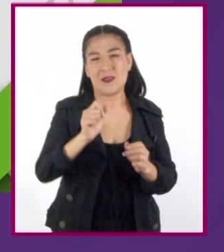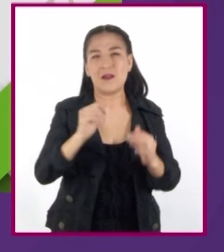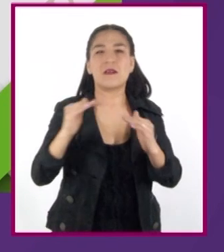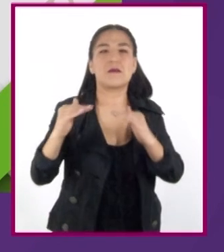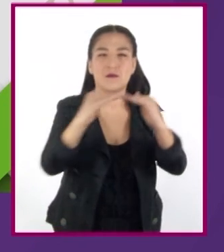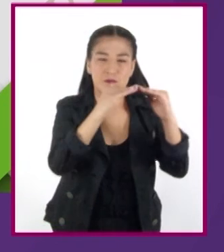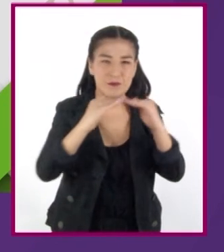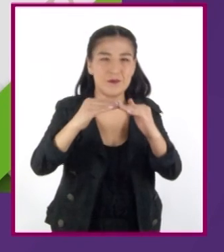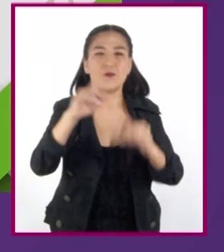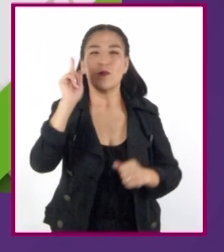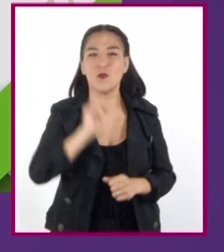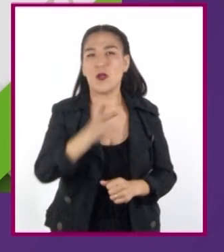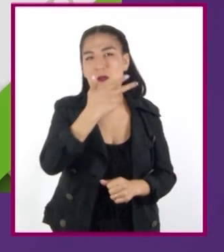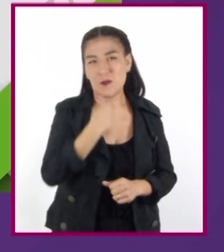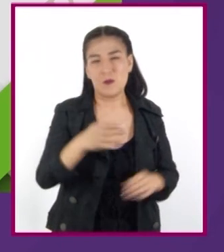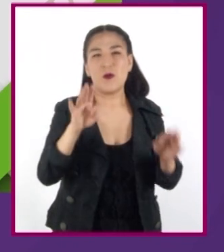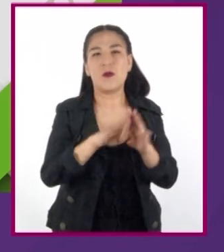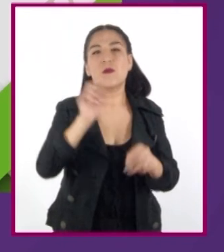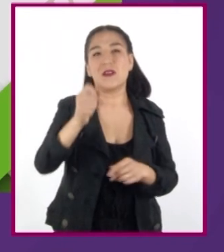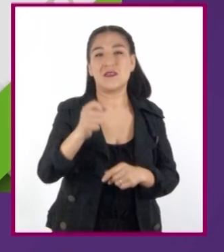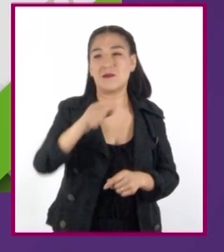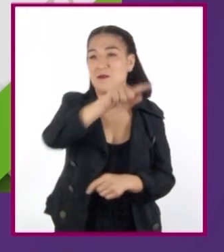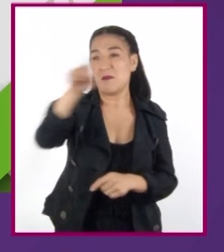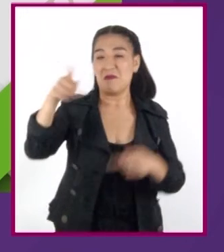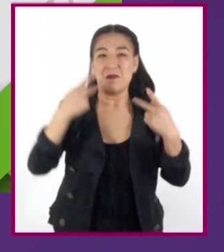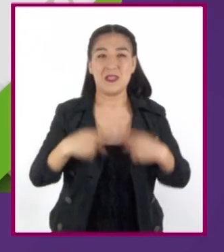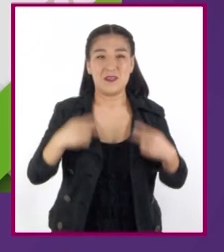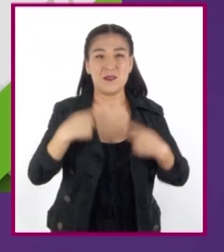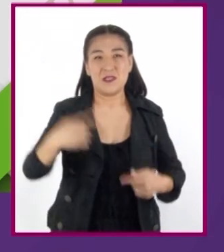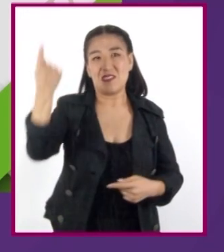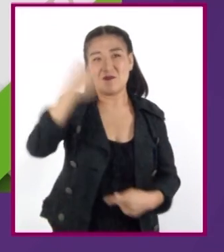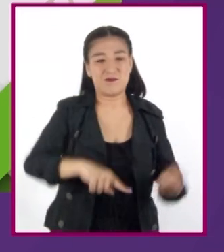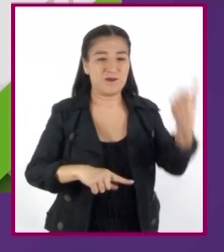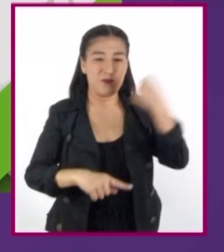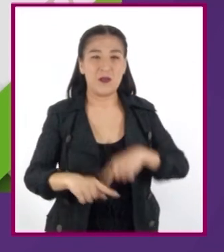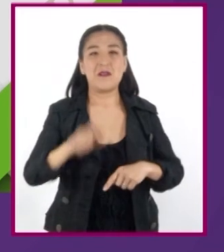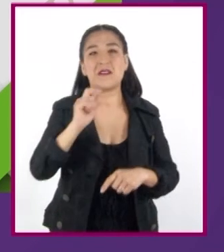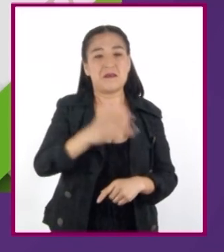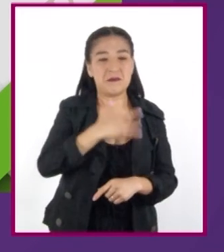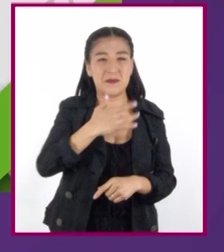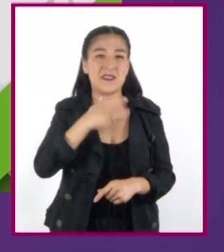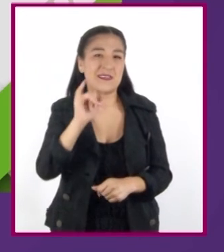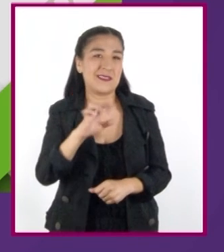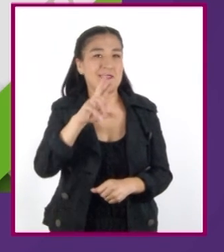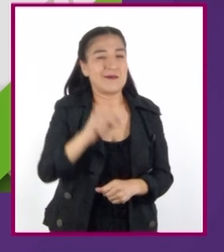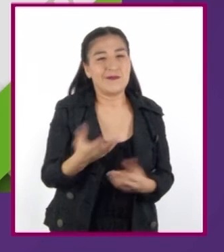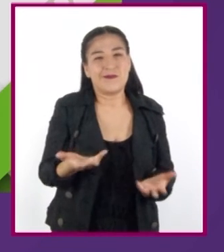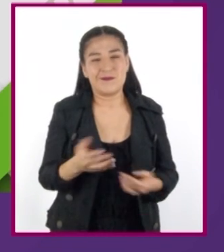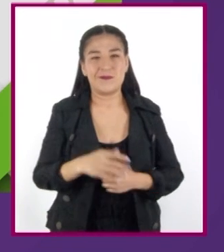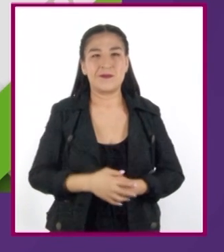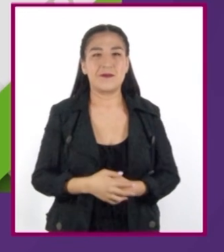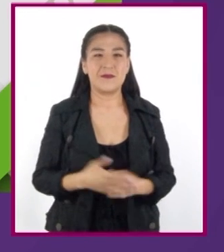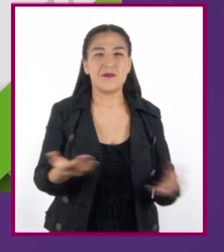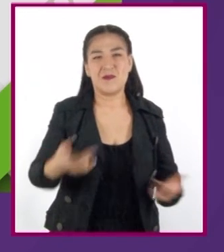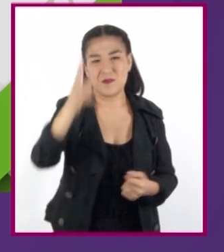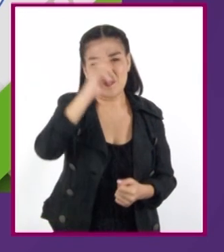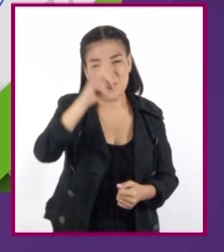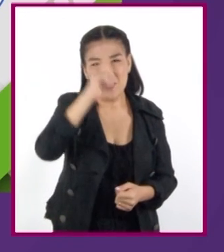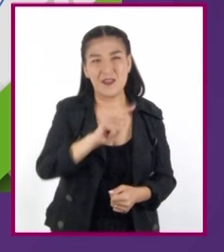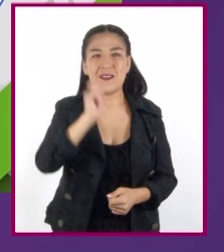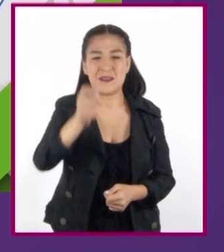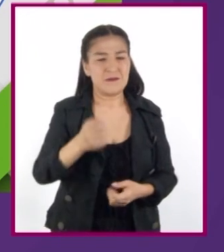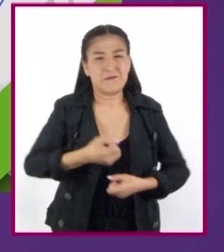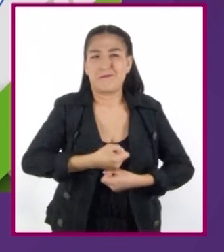equitativo y no dejar que los demás nos digan cómo debemos expresarnos. Una sugerencia, pues que